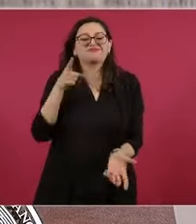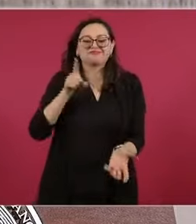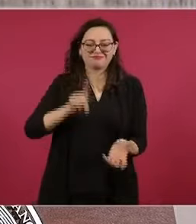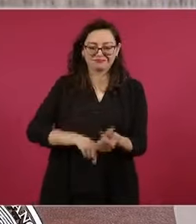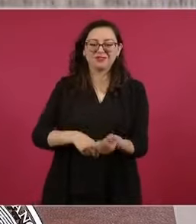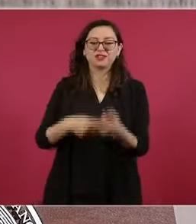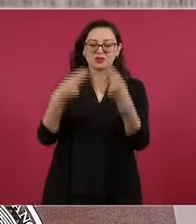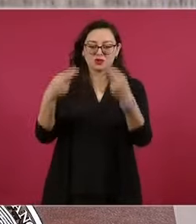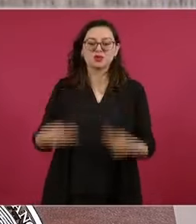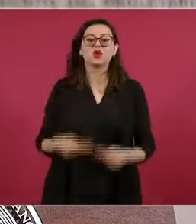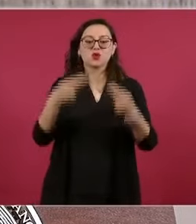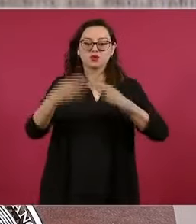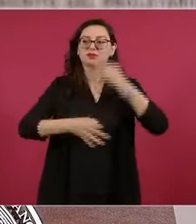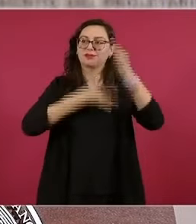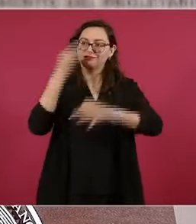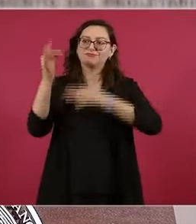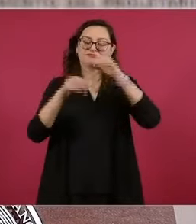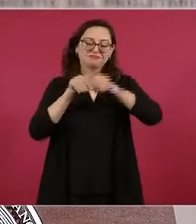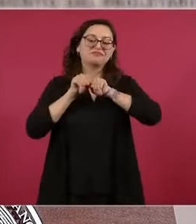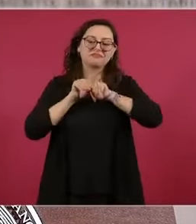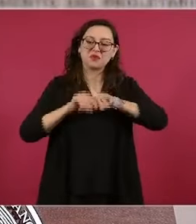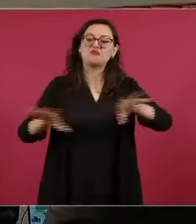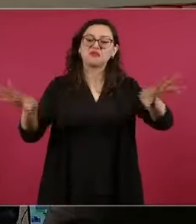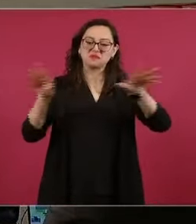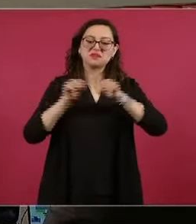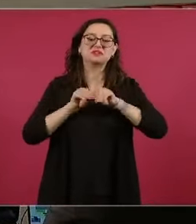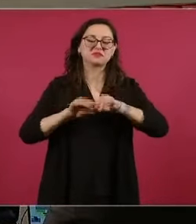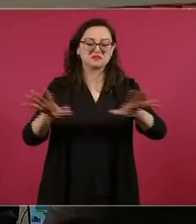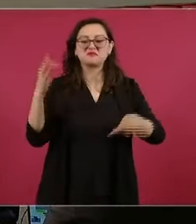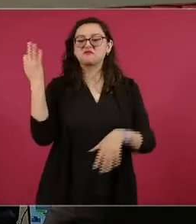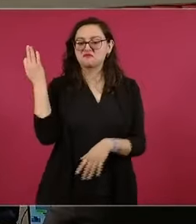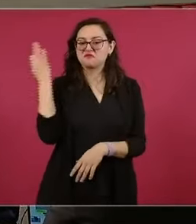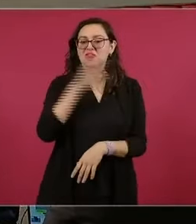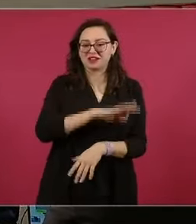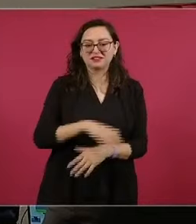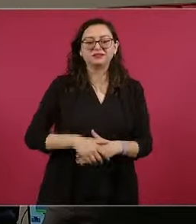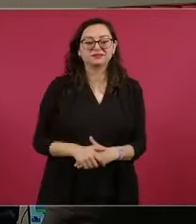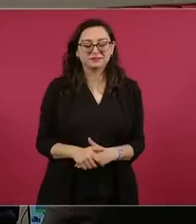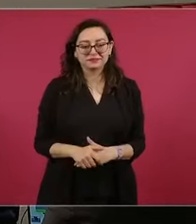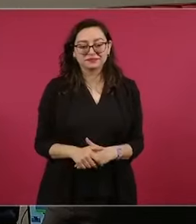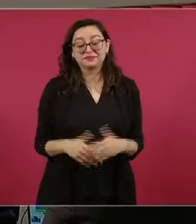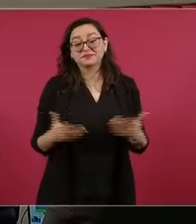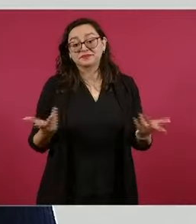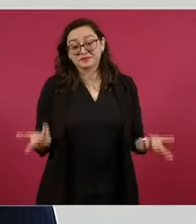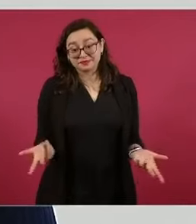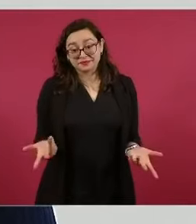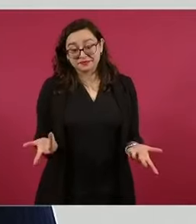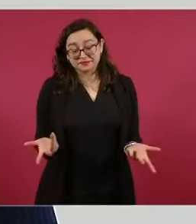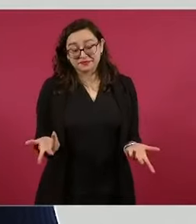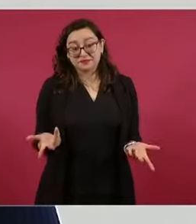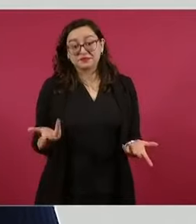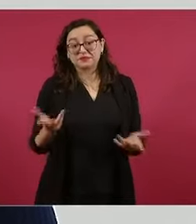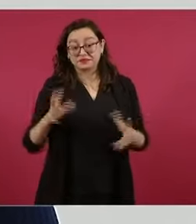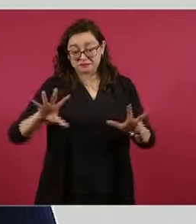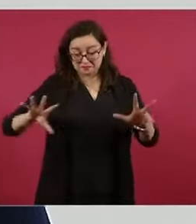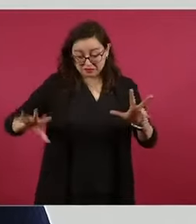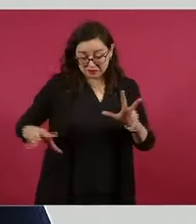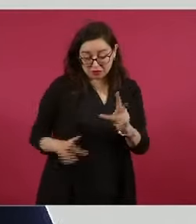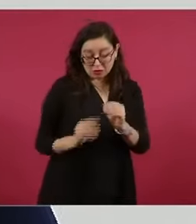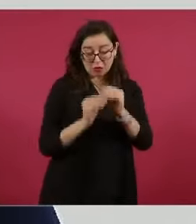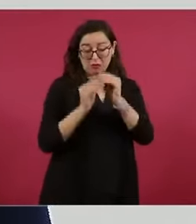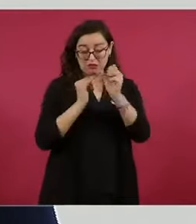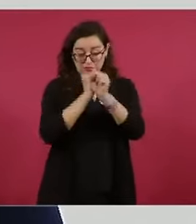para quienes difunden desinformación. El estudio suma, ratifica y amplía